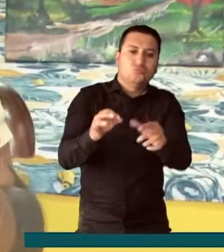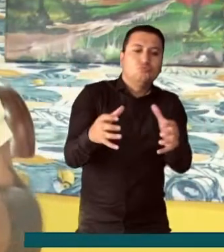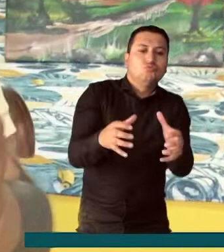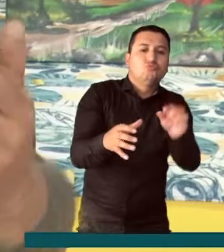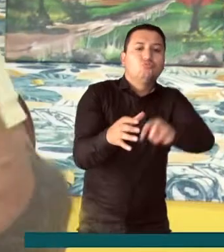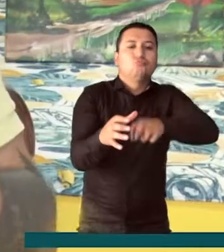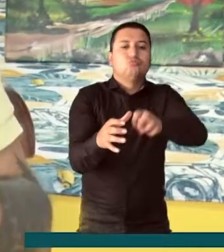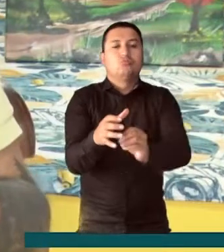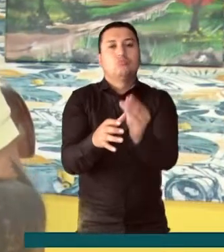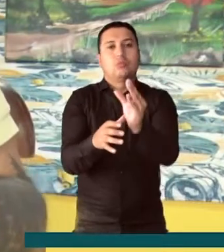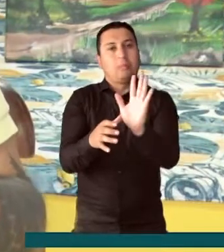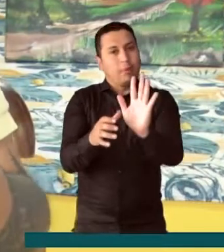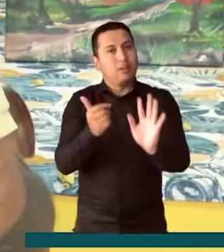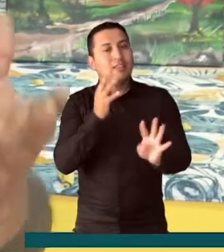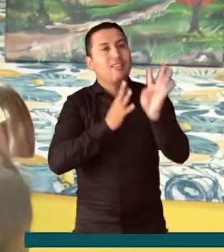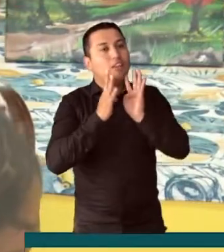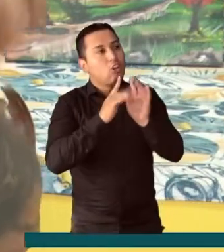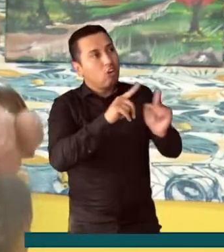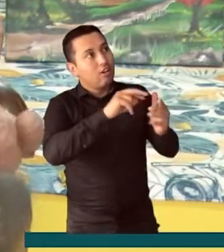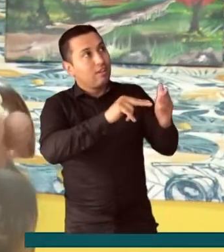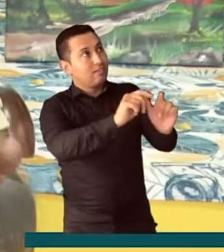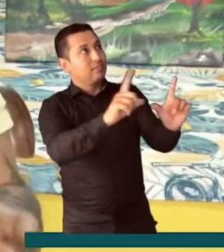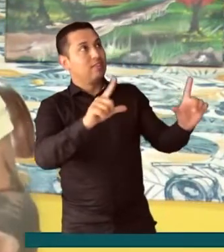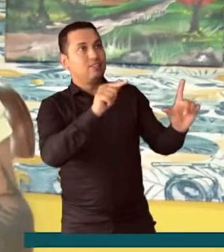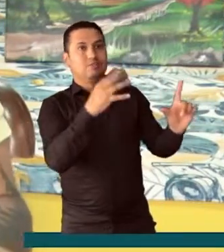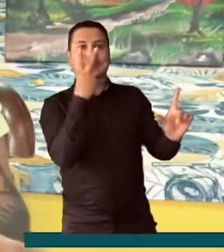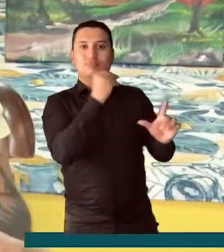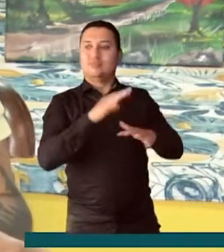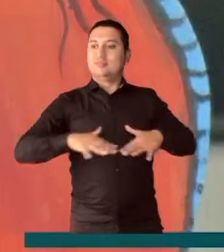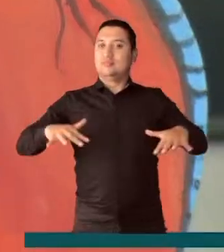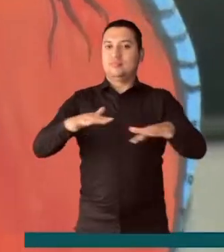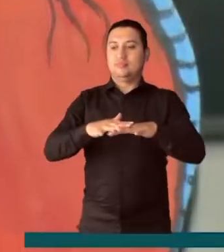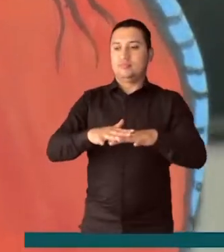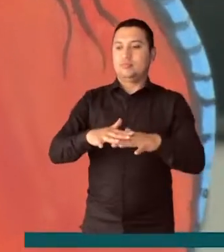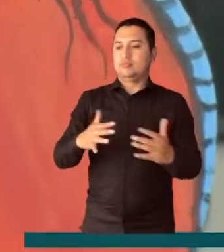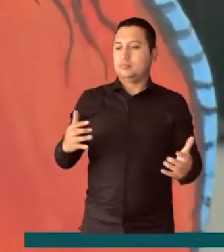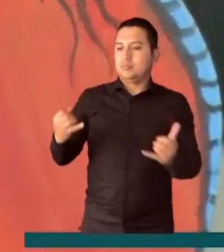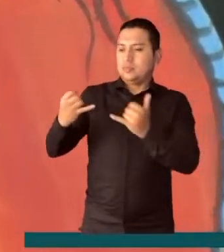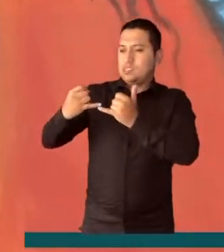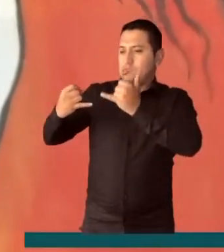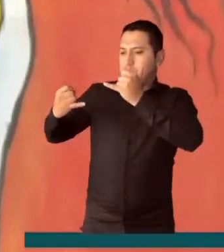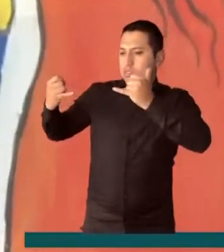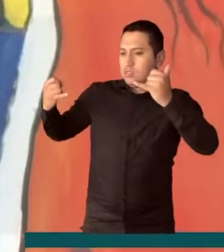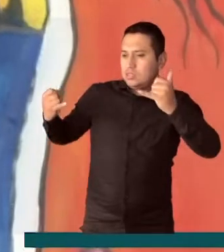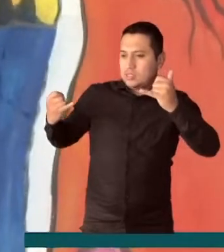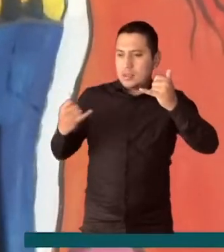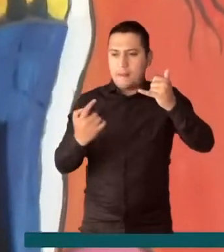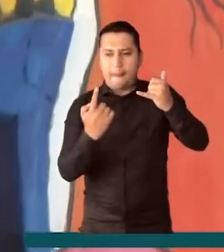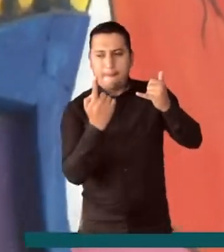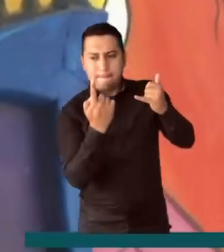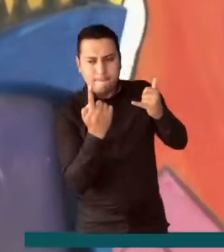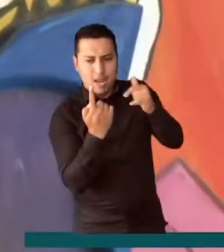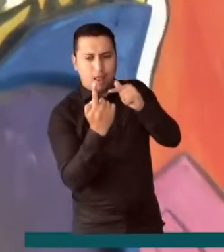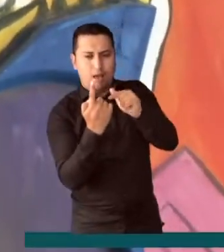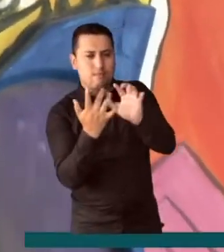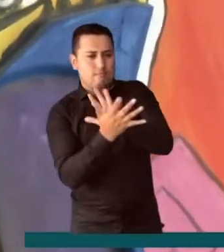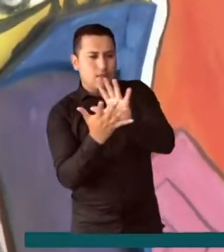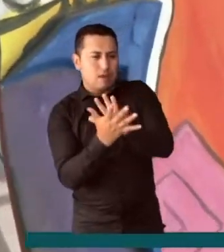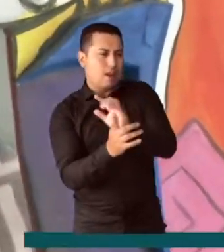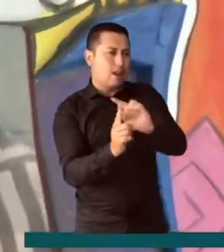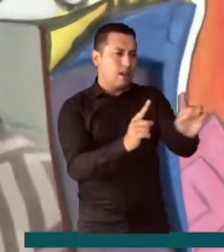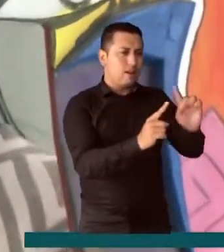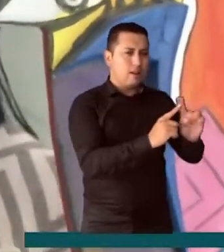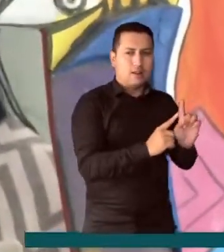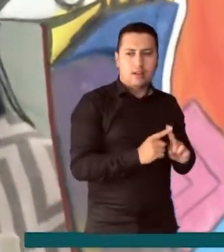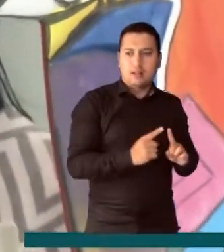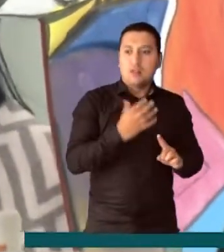una mata, al menos decoremos algo para que se embellezca el medio ambiente. Alambres, pilas y un sinnúmero de materiales